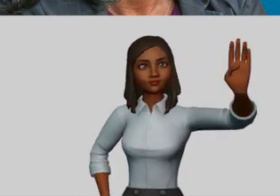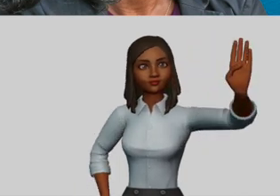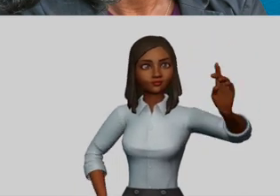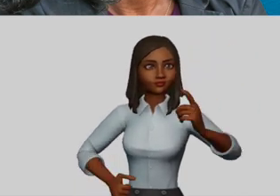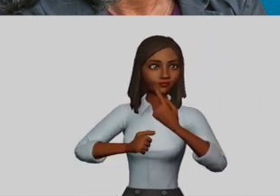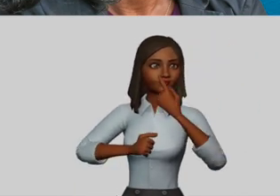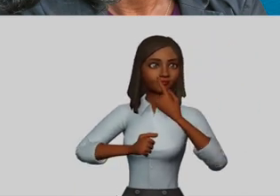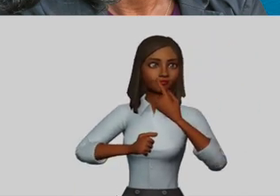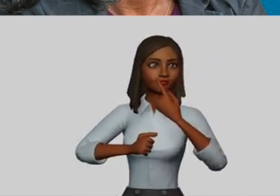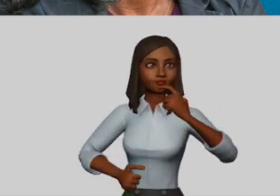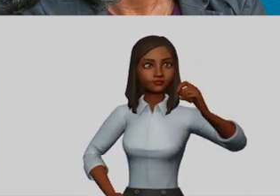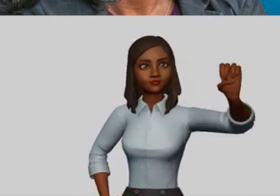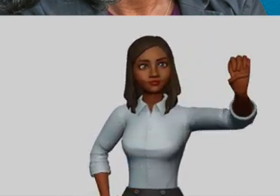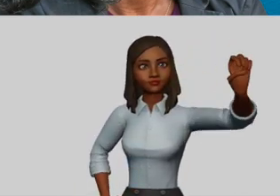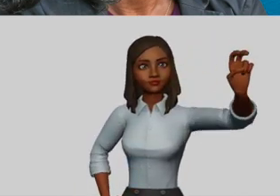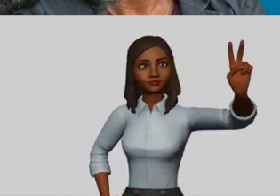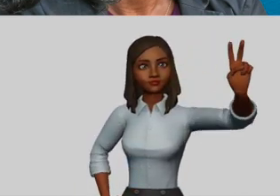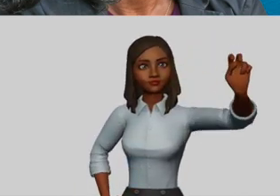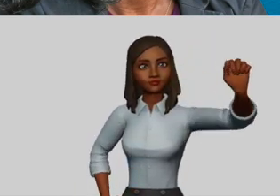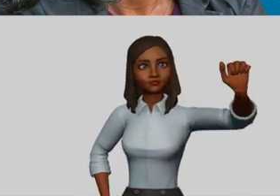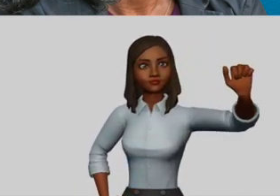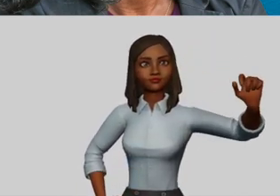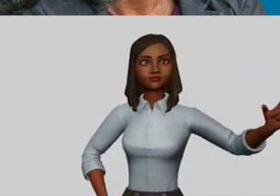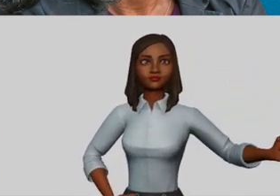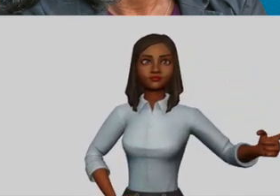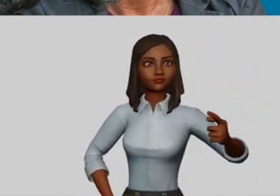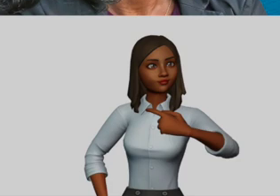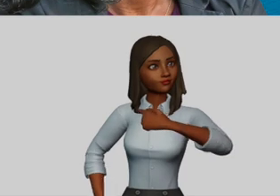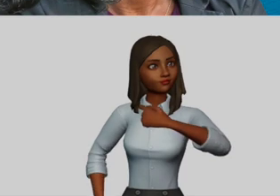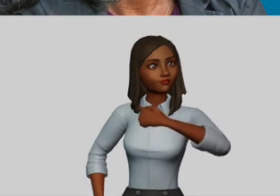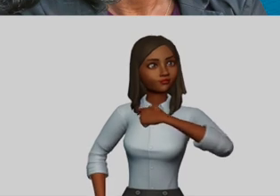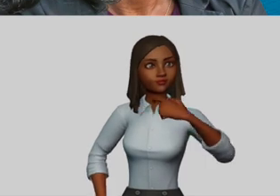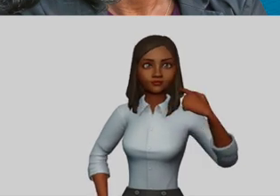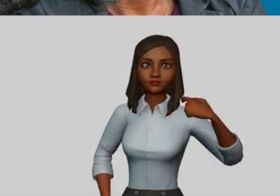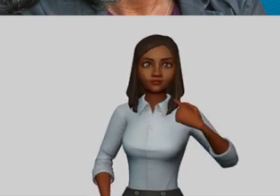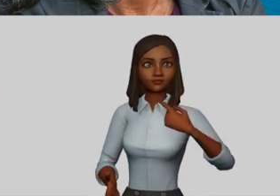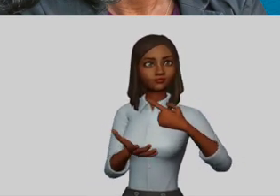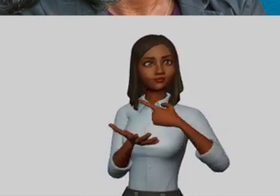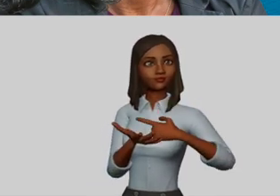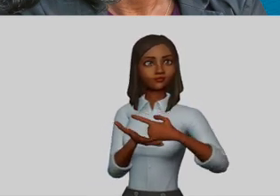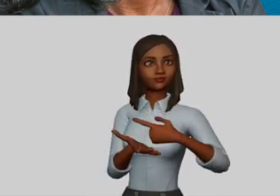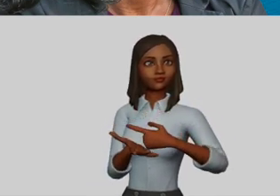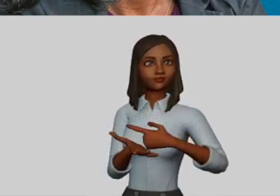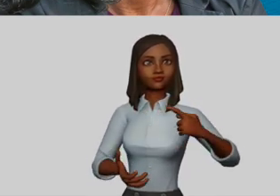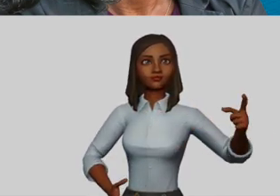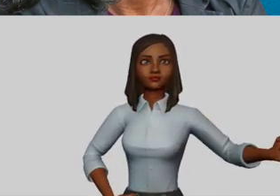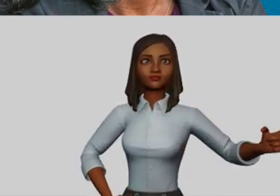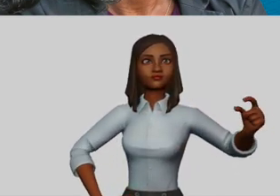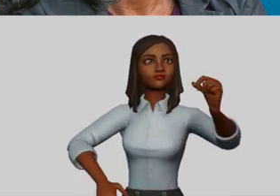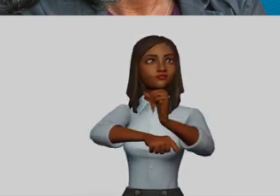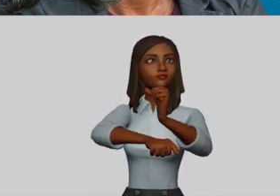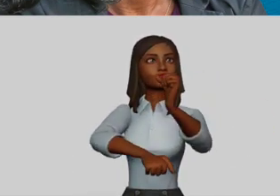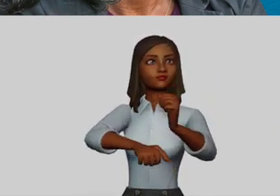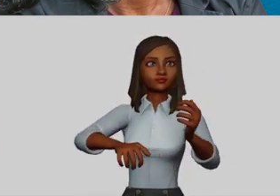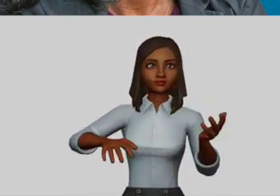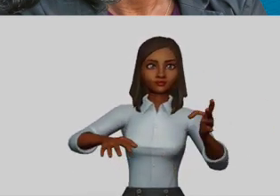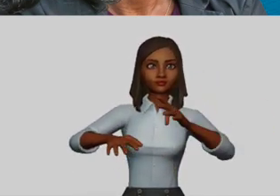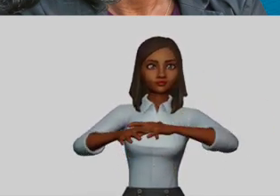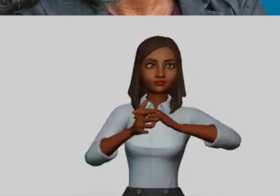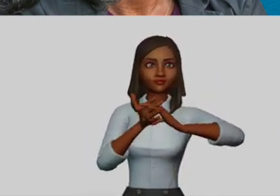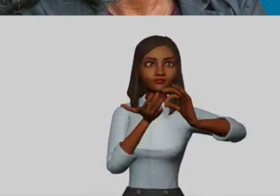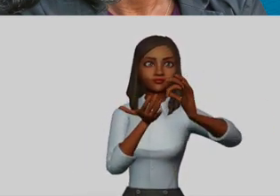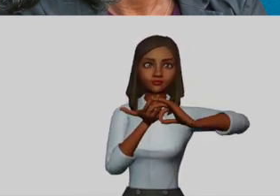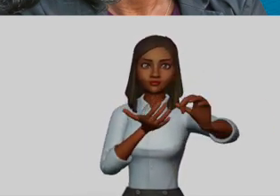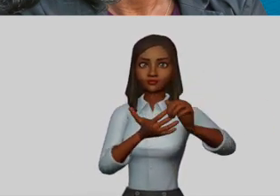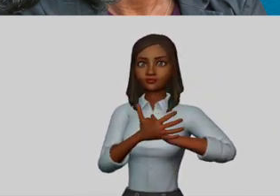una plataforma que reconozca el lenguaje de señas con cualquier tipo de cámaras? Dice